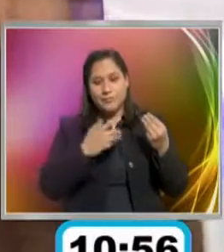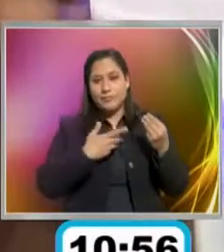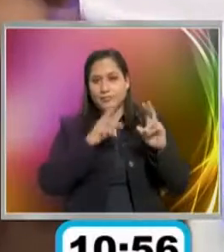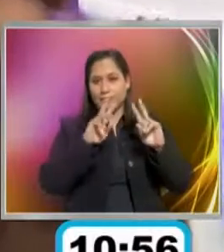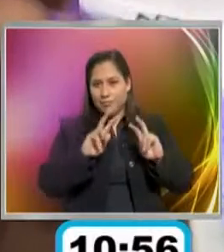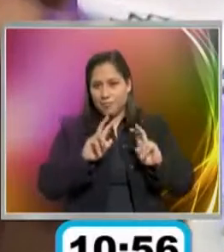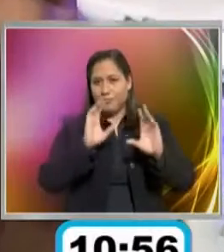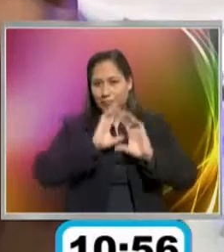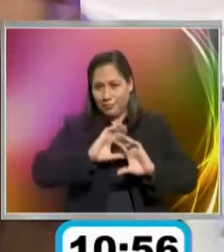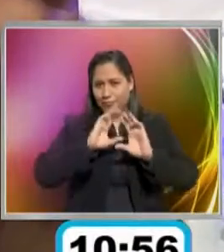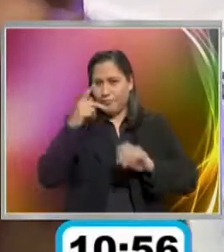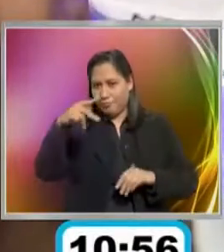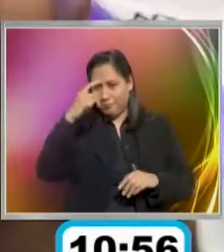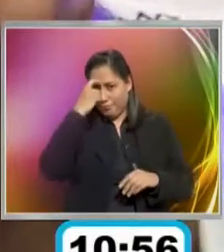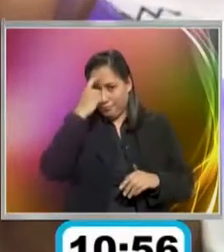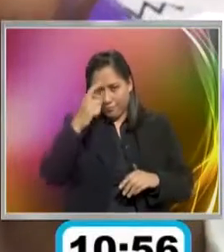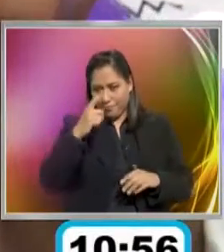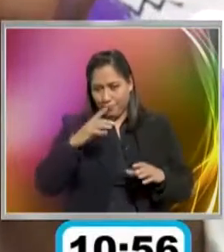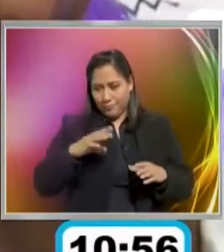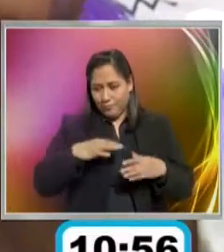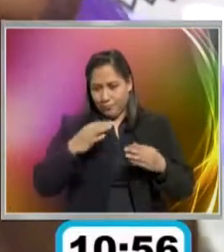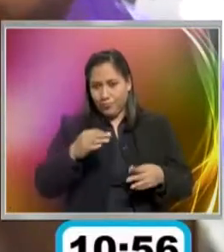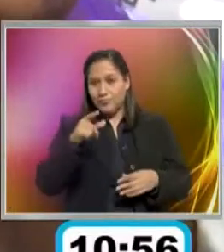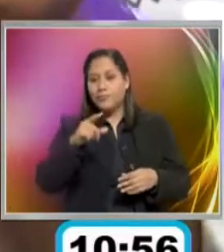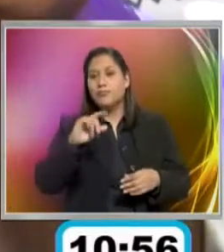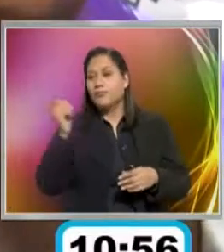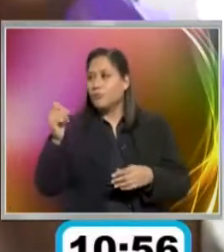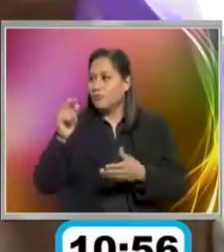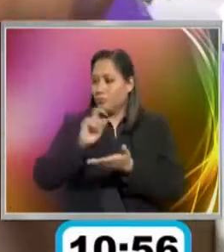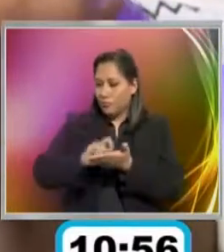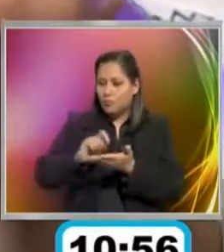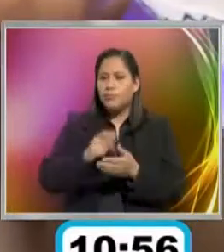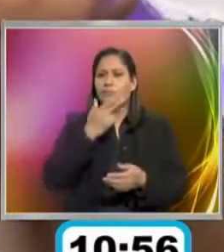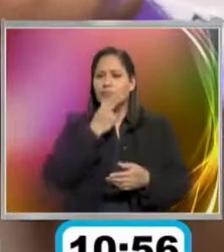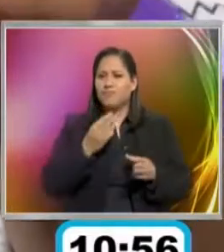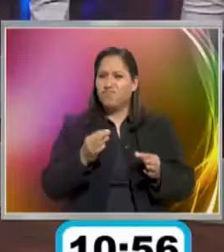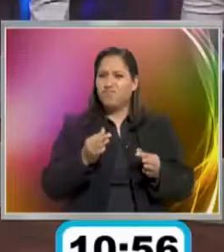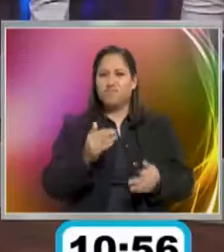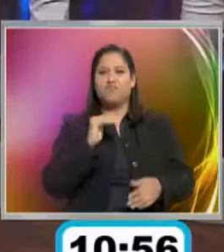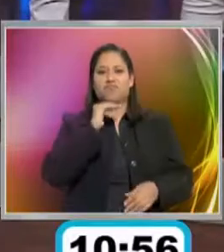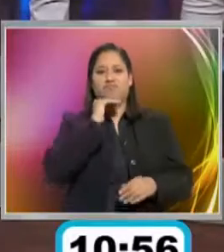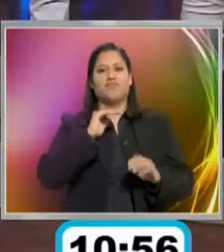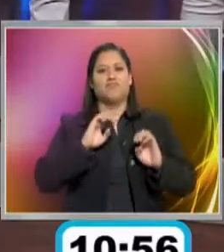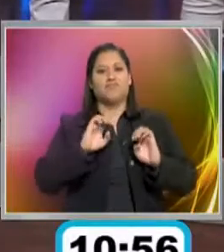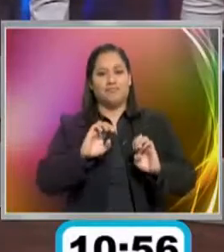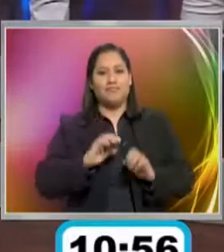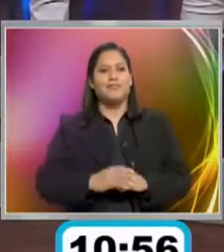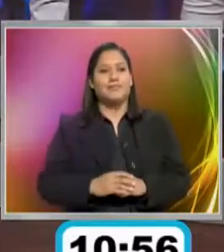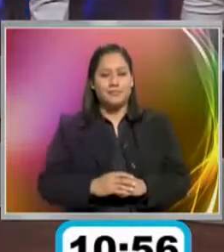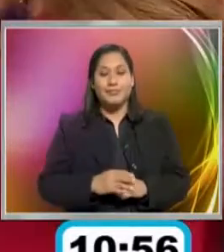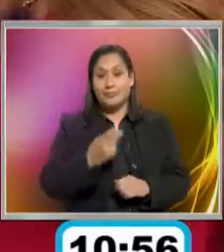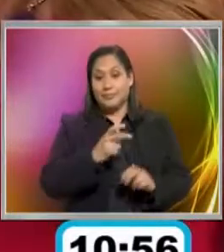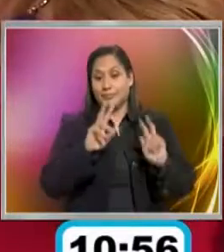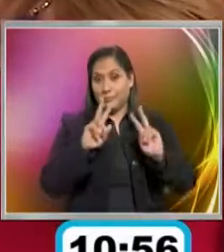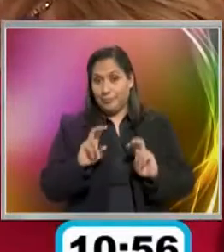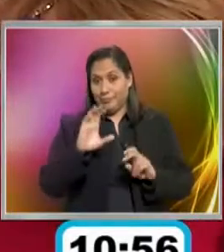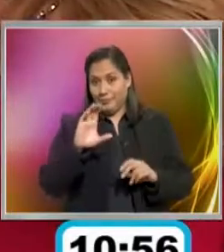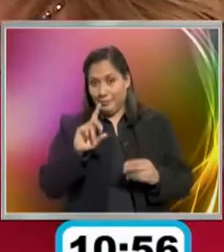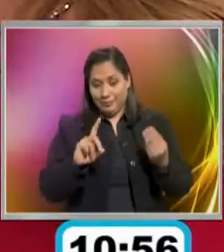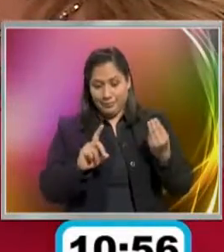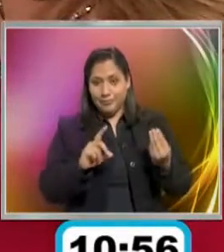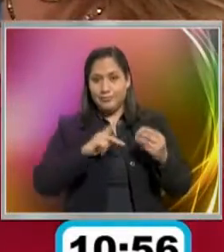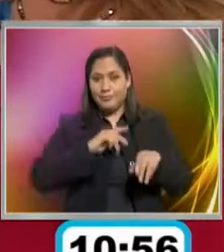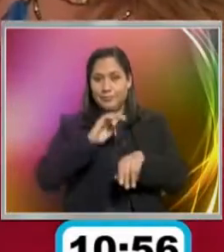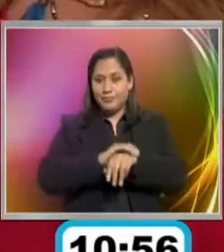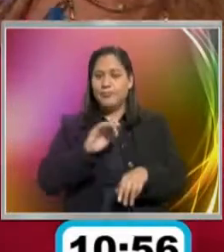varios temas tuyos, de otros compositores, un tipo muy fino. Oye, ¿por qué le pusiste un tipo muy fino? Un tipo muy fino precisamente es un tema del disco de